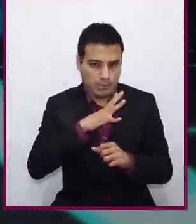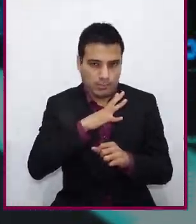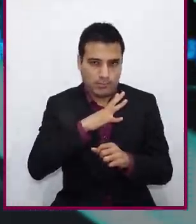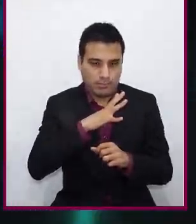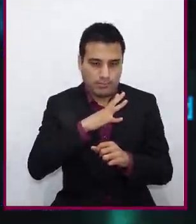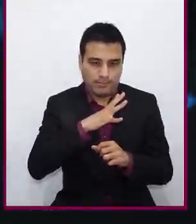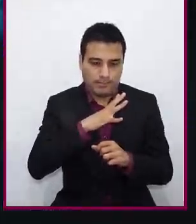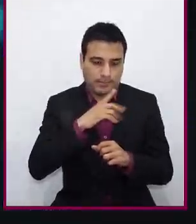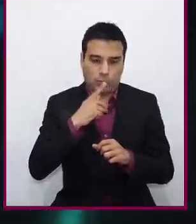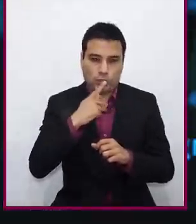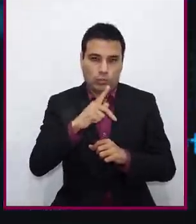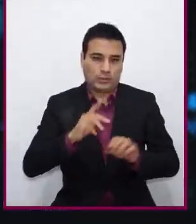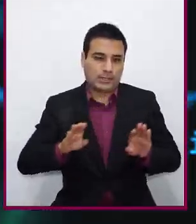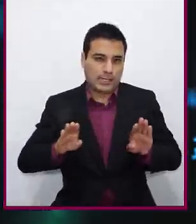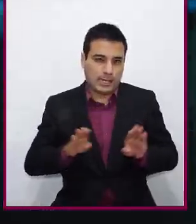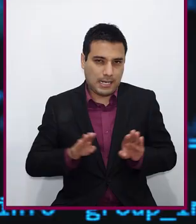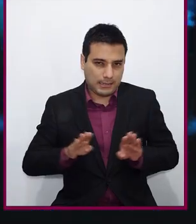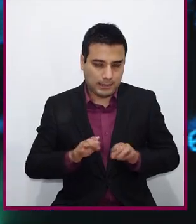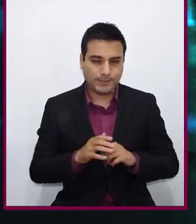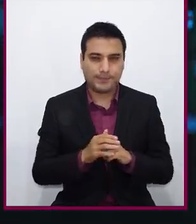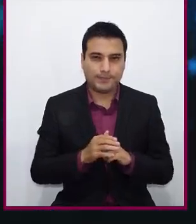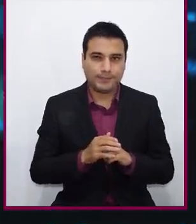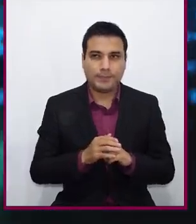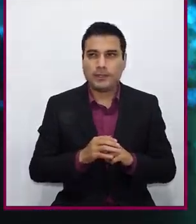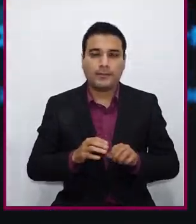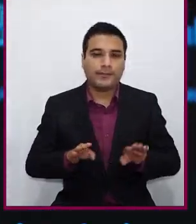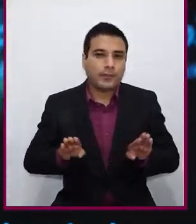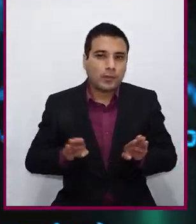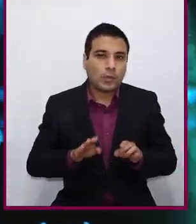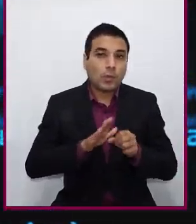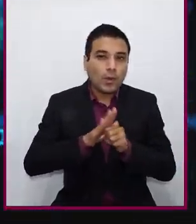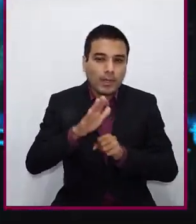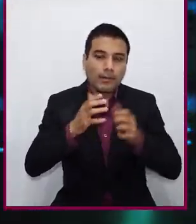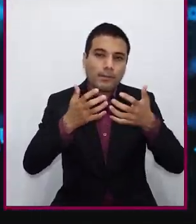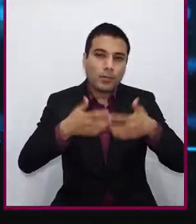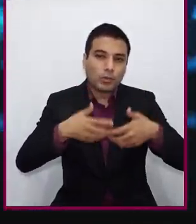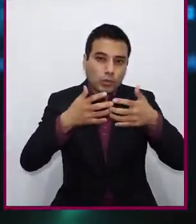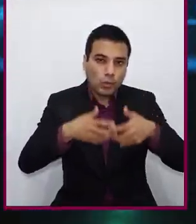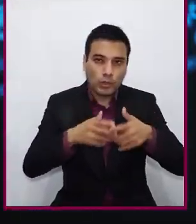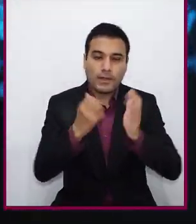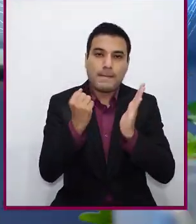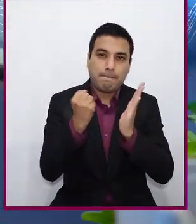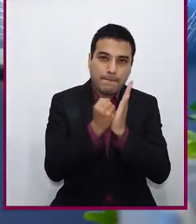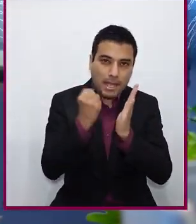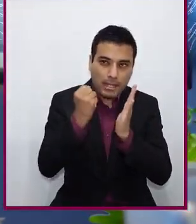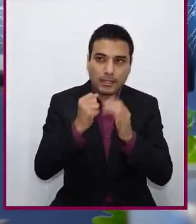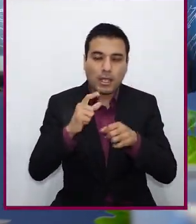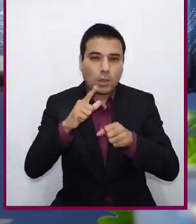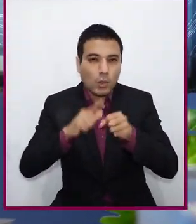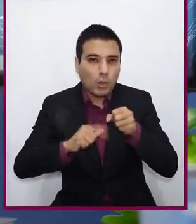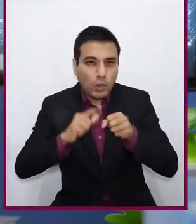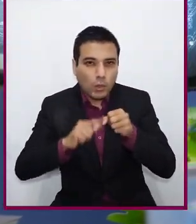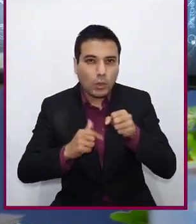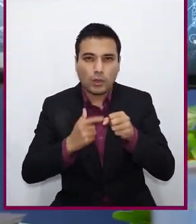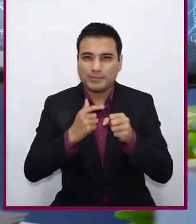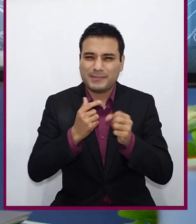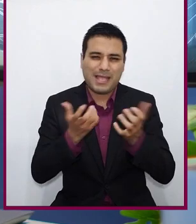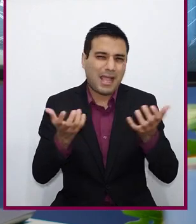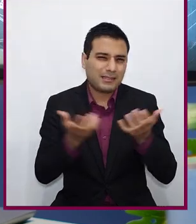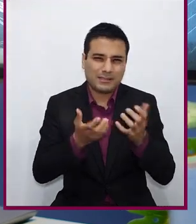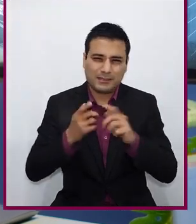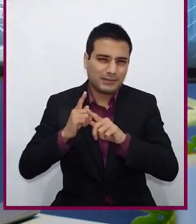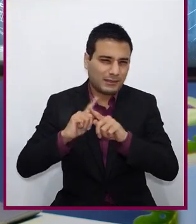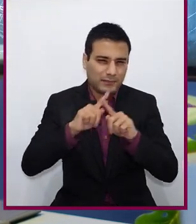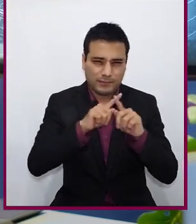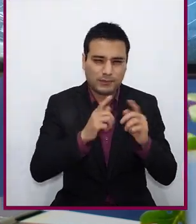atributos y en la abstracción hay ciertos métodos que realiza el autor por ejemplo él